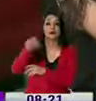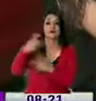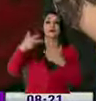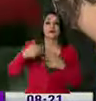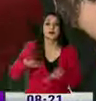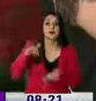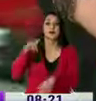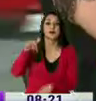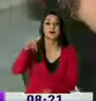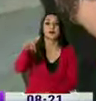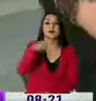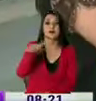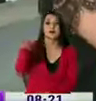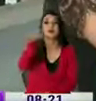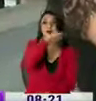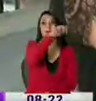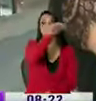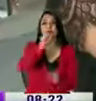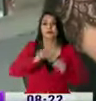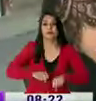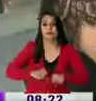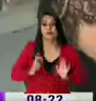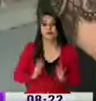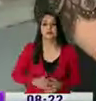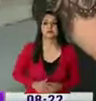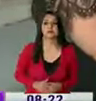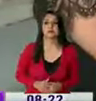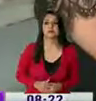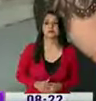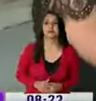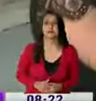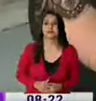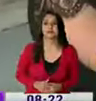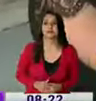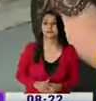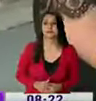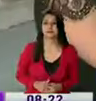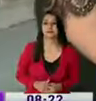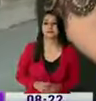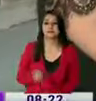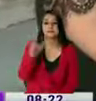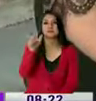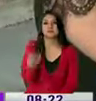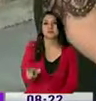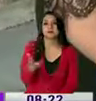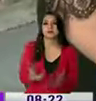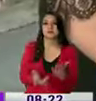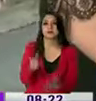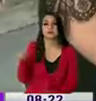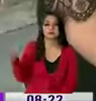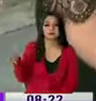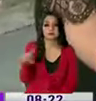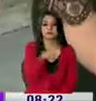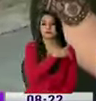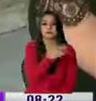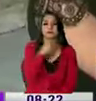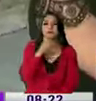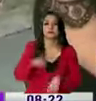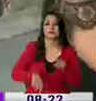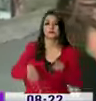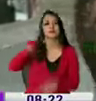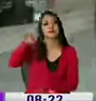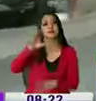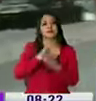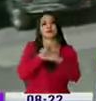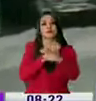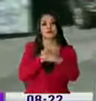el cruce y se dirige hacia sus destinos. Entonces, las personas que no necesariamente desean cruzar, cogen el transporte